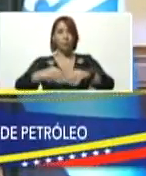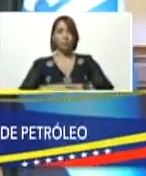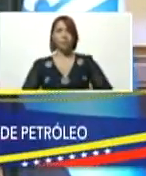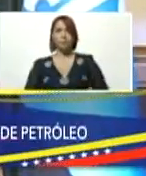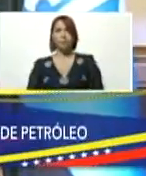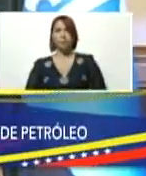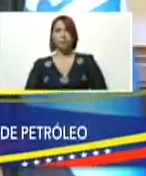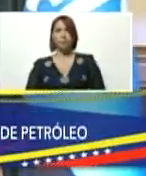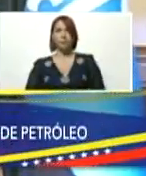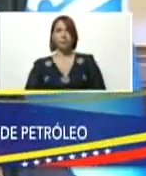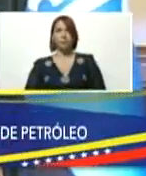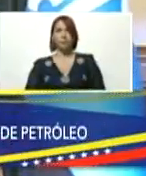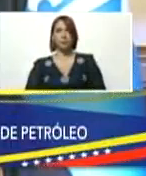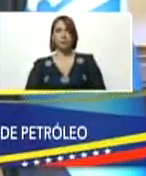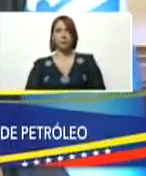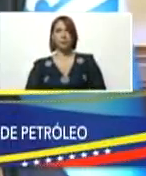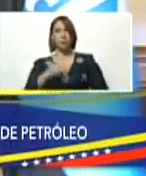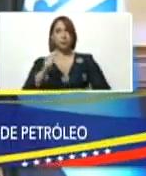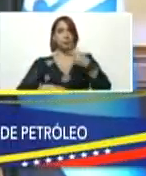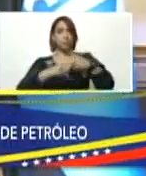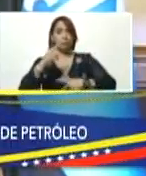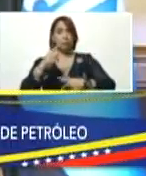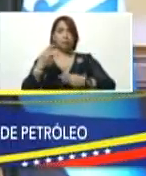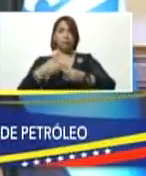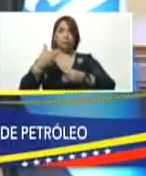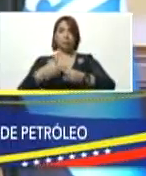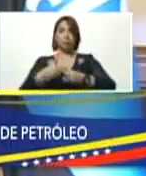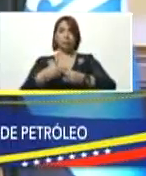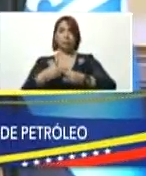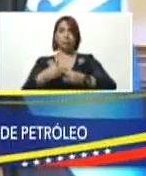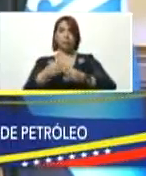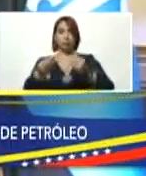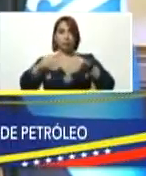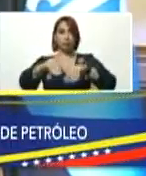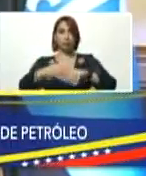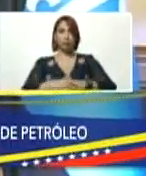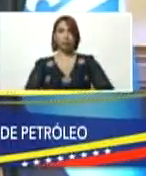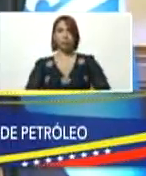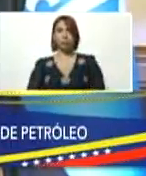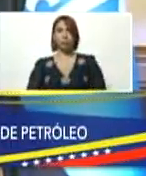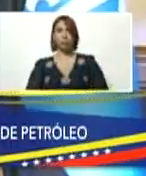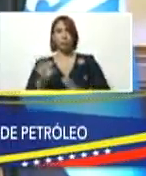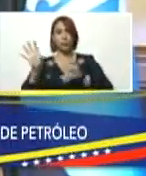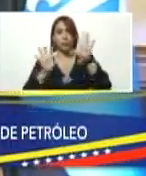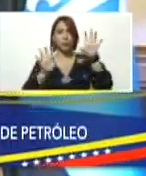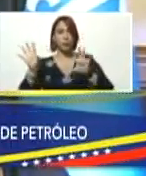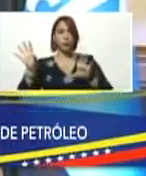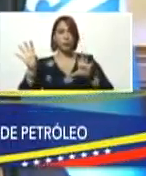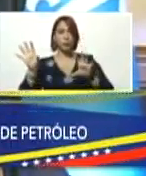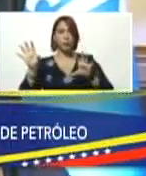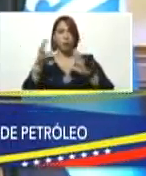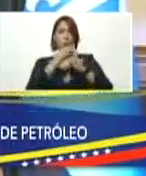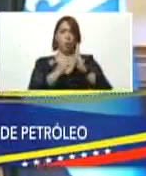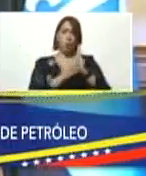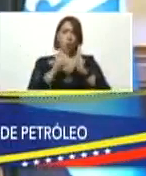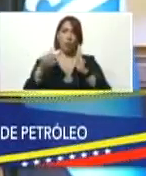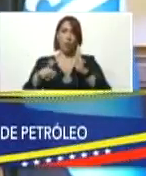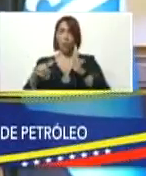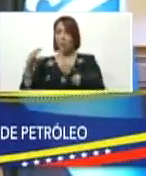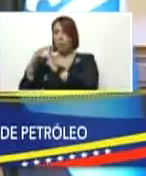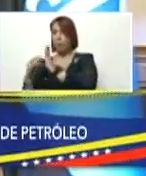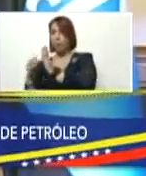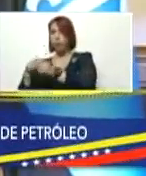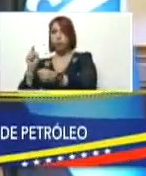de producción petrolera conjunta entre los países OPEP y los países no